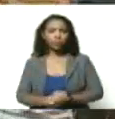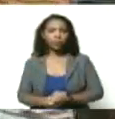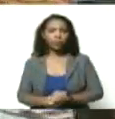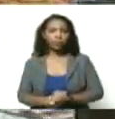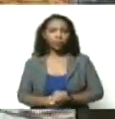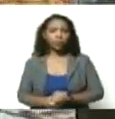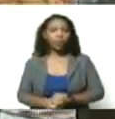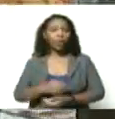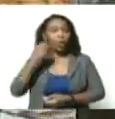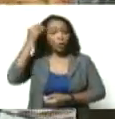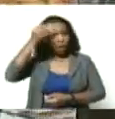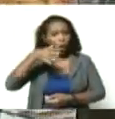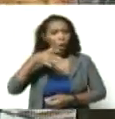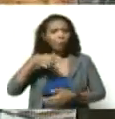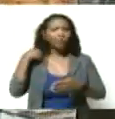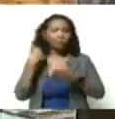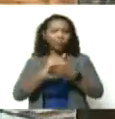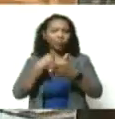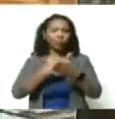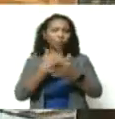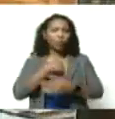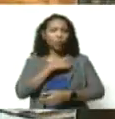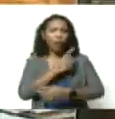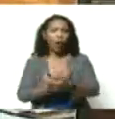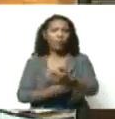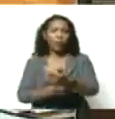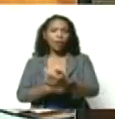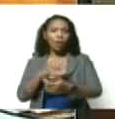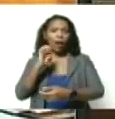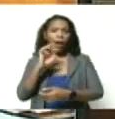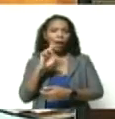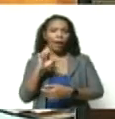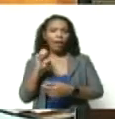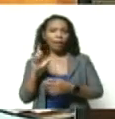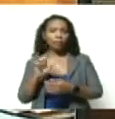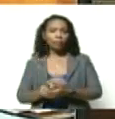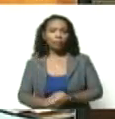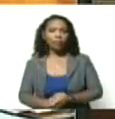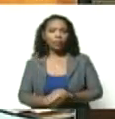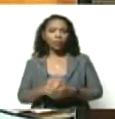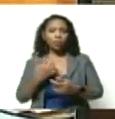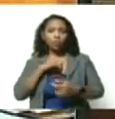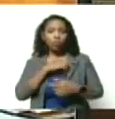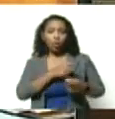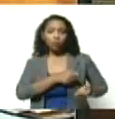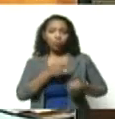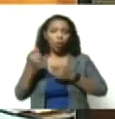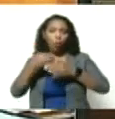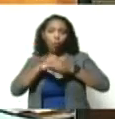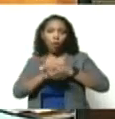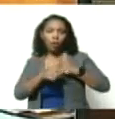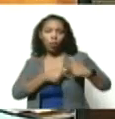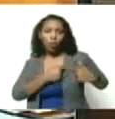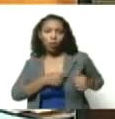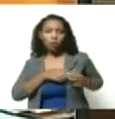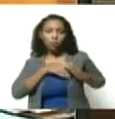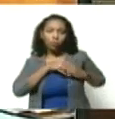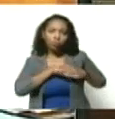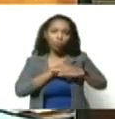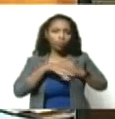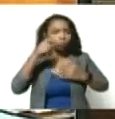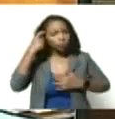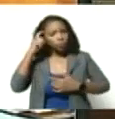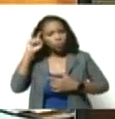lo que creyó y por lo que luchó nuestro hermano Earle. Lo llevamos en el corazón y guárdenlo como un